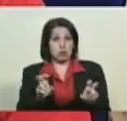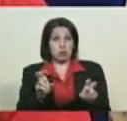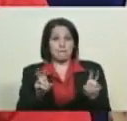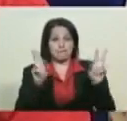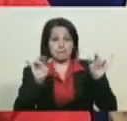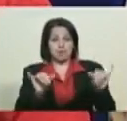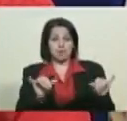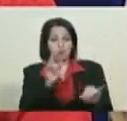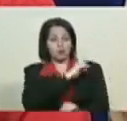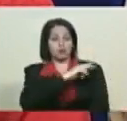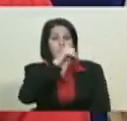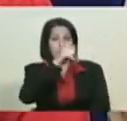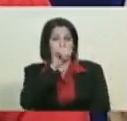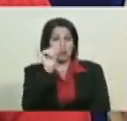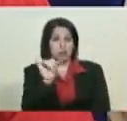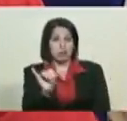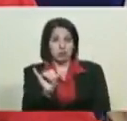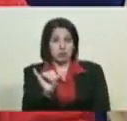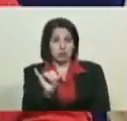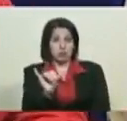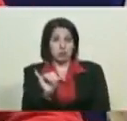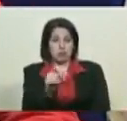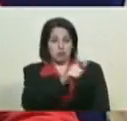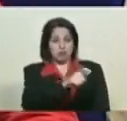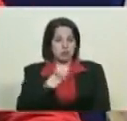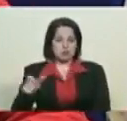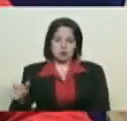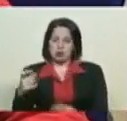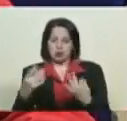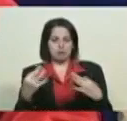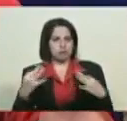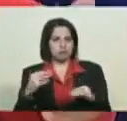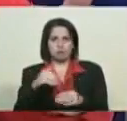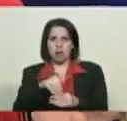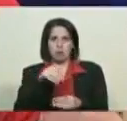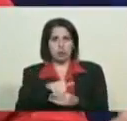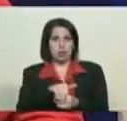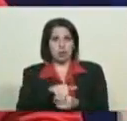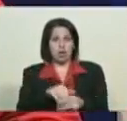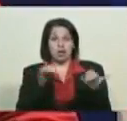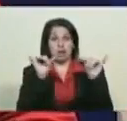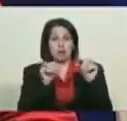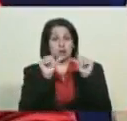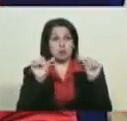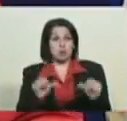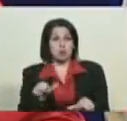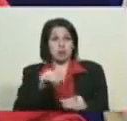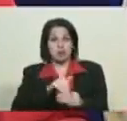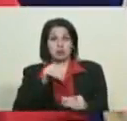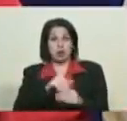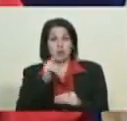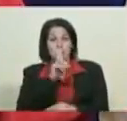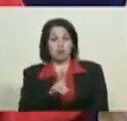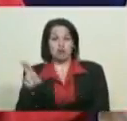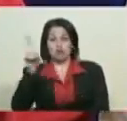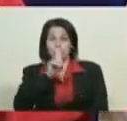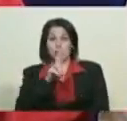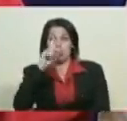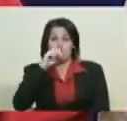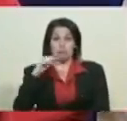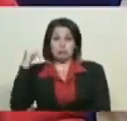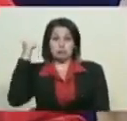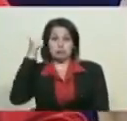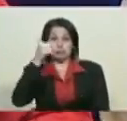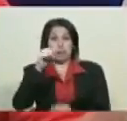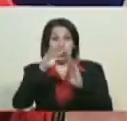con el mismo REC? ¿Van a votar los mismos venezolanos y venezolanas? El mismo sistema electoral que hemos utilizado y que ha sido reconocido